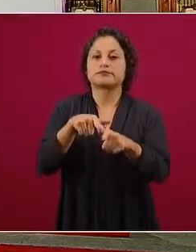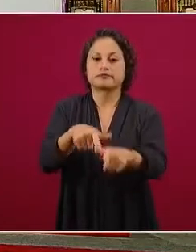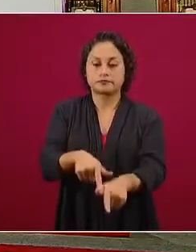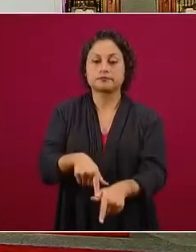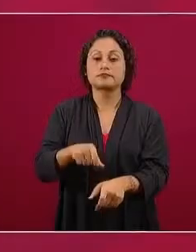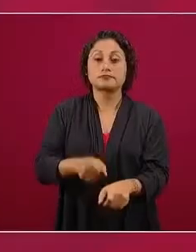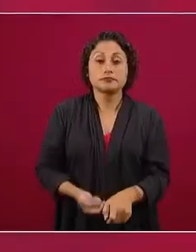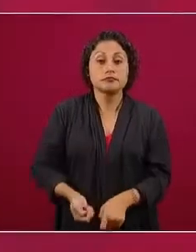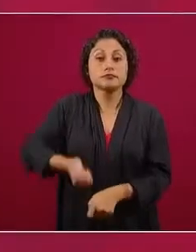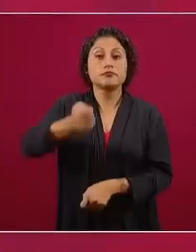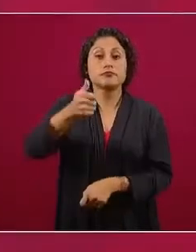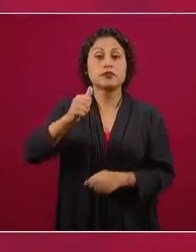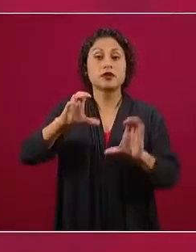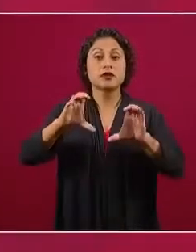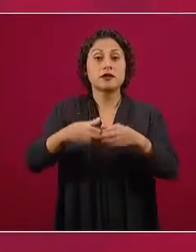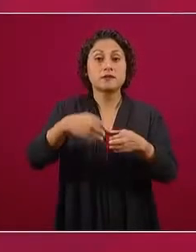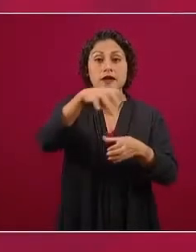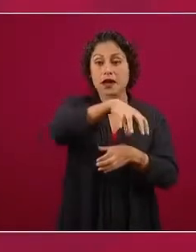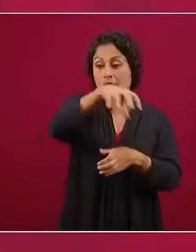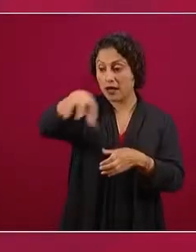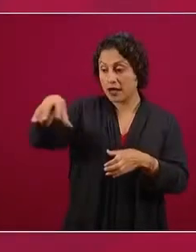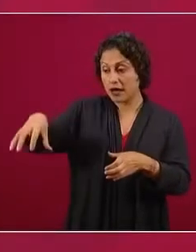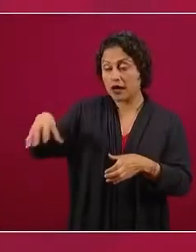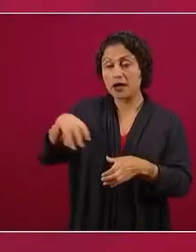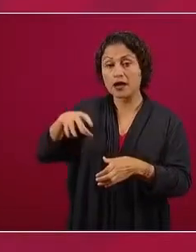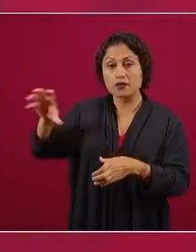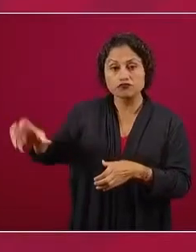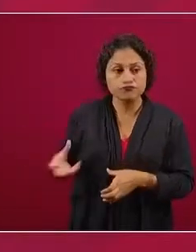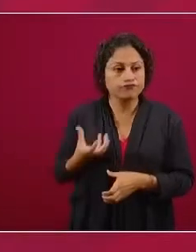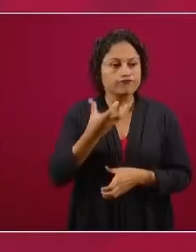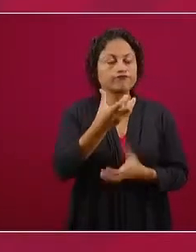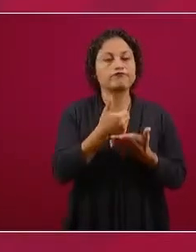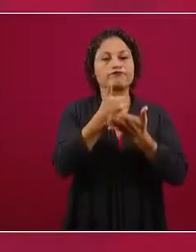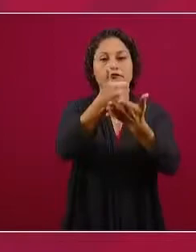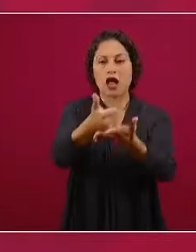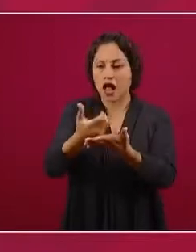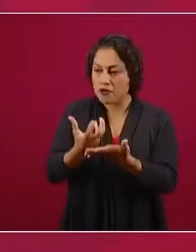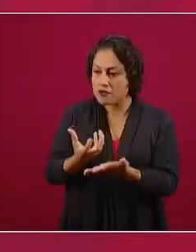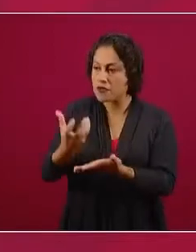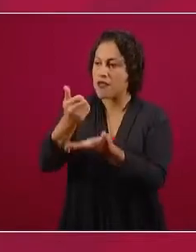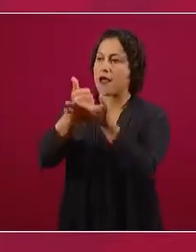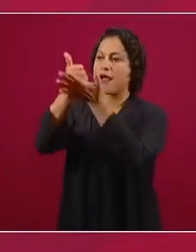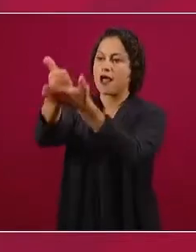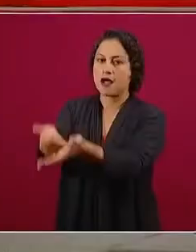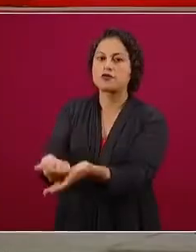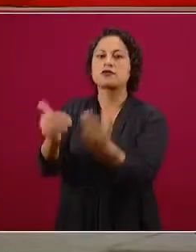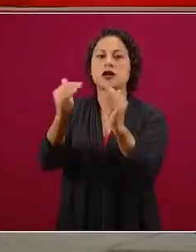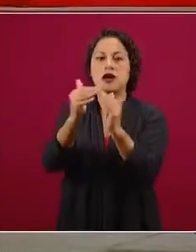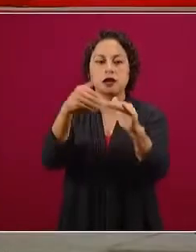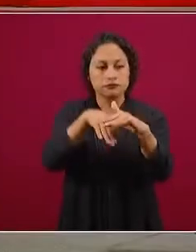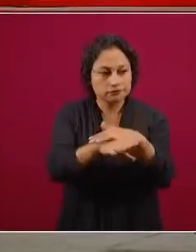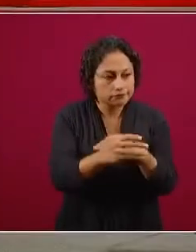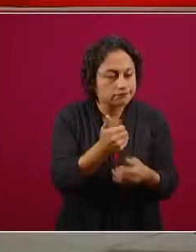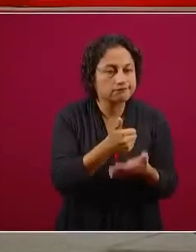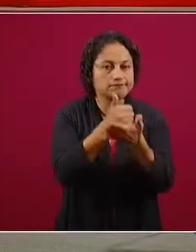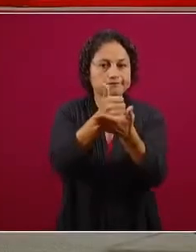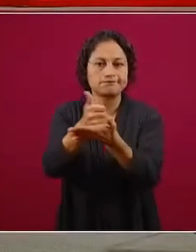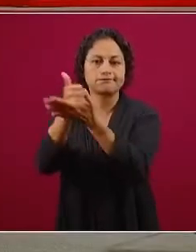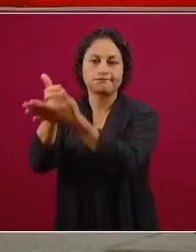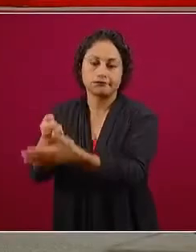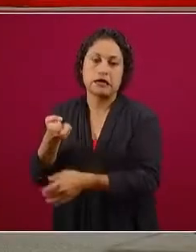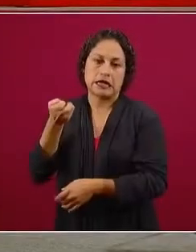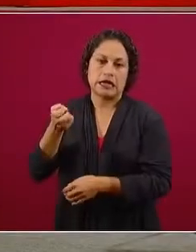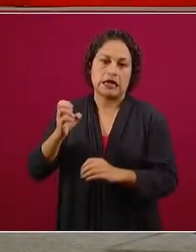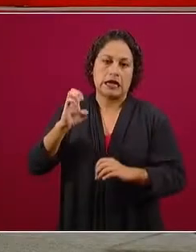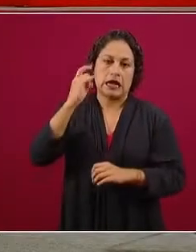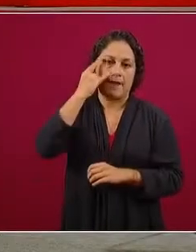brigadas comunitarias para la detección oportuna de casos a domicilio, también una de las